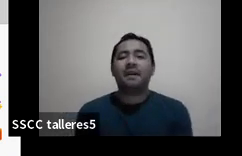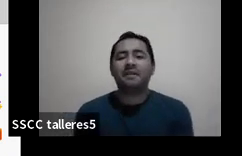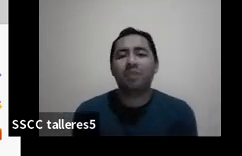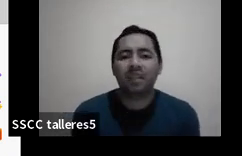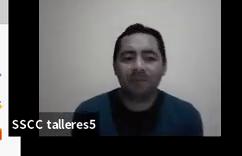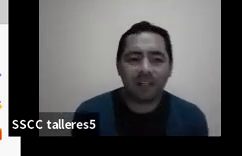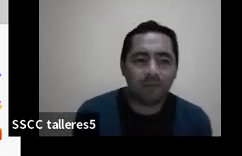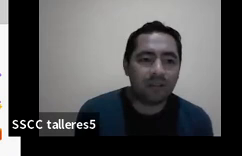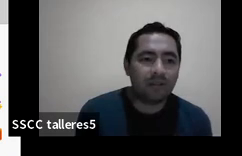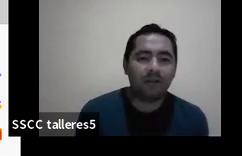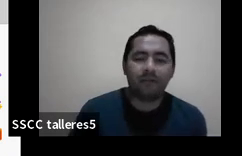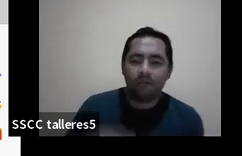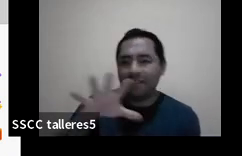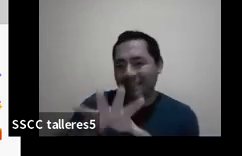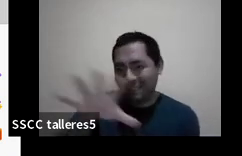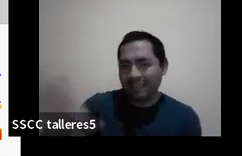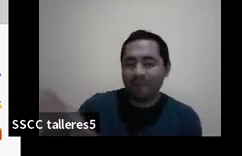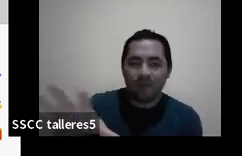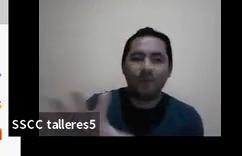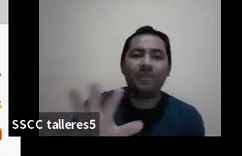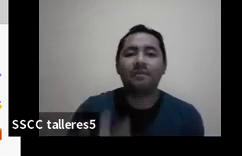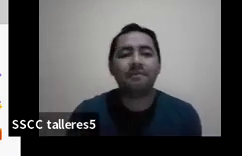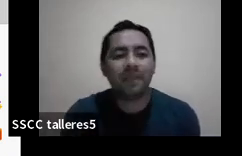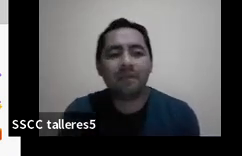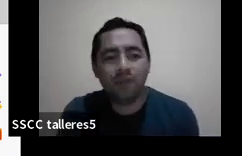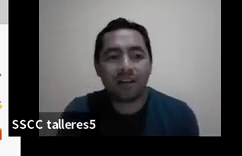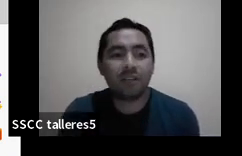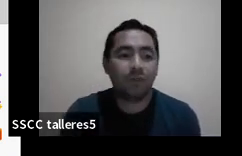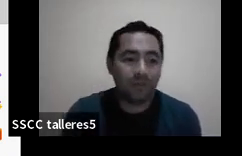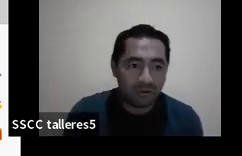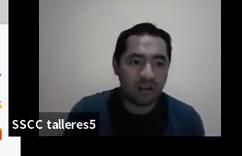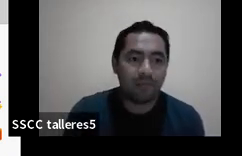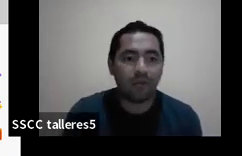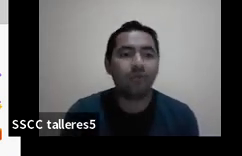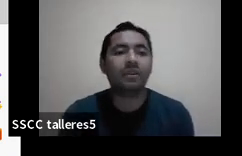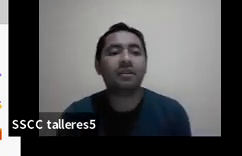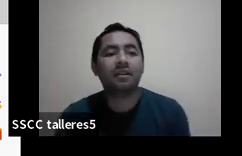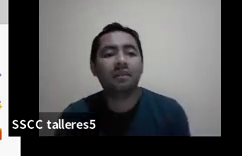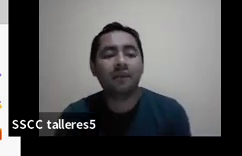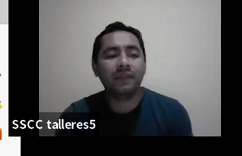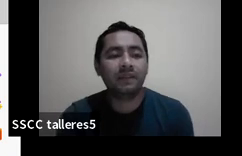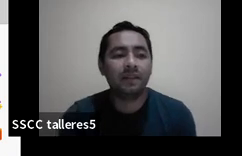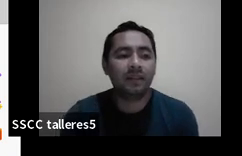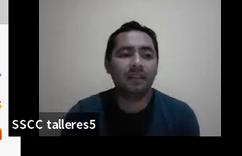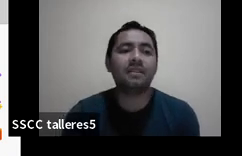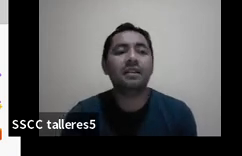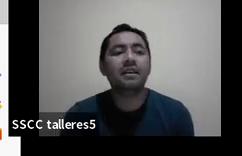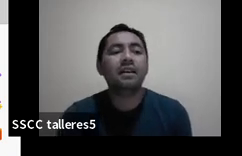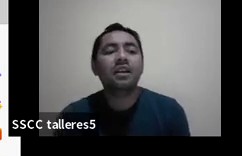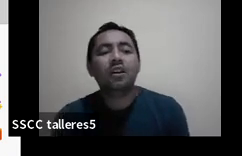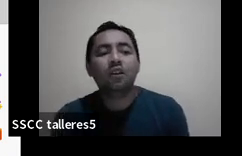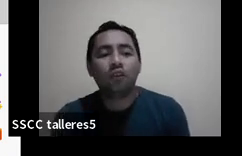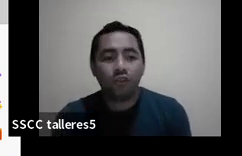A ver, por ahí quién me responde. O antes de que me respondan, ya, voy a responder una pregunta que me acaban de hacer y